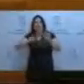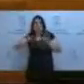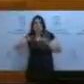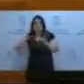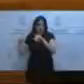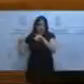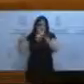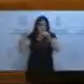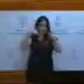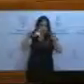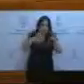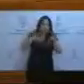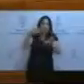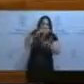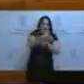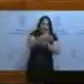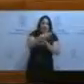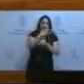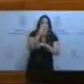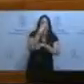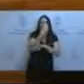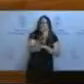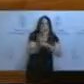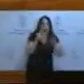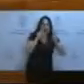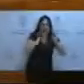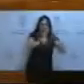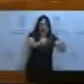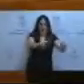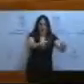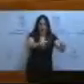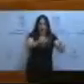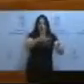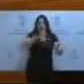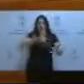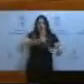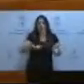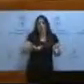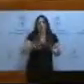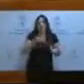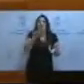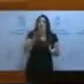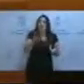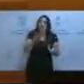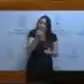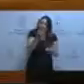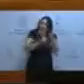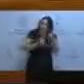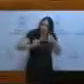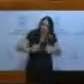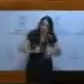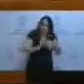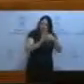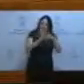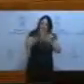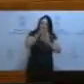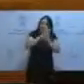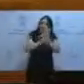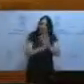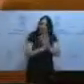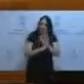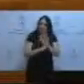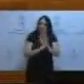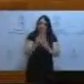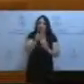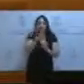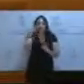sitio va por el lobo. Demuestra su importancia y su importancia económica. Pero vamos a las pautas que aconsejan los expertos para